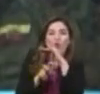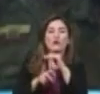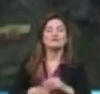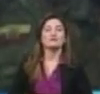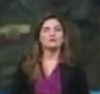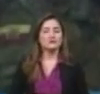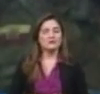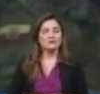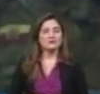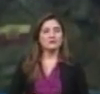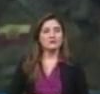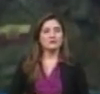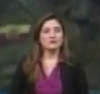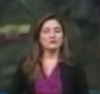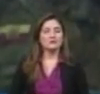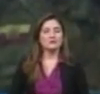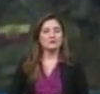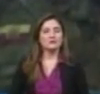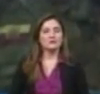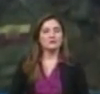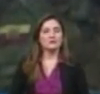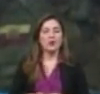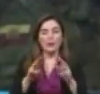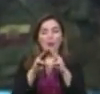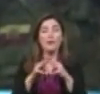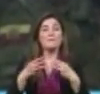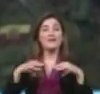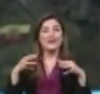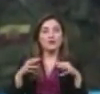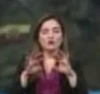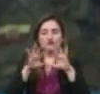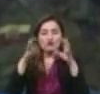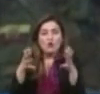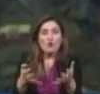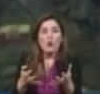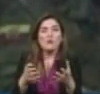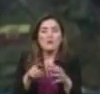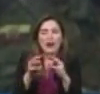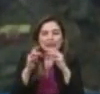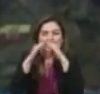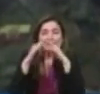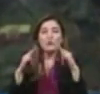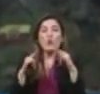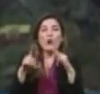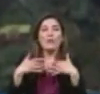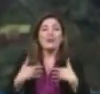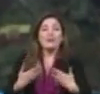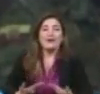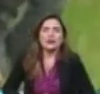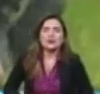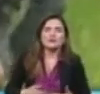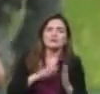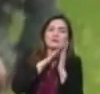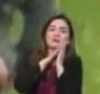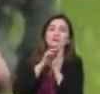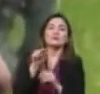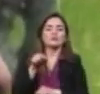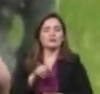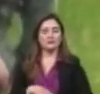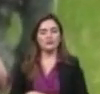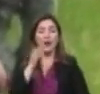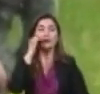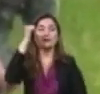entendiéndose estos como una especie de bohíos que son realizados con materiales de la zona, de igual forma destinados para el descanso del personal. Ayer